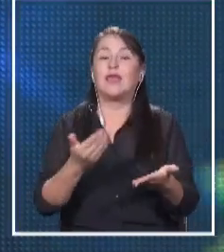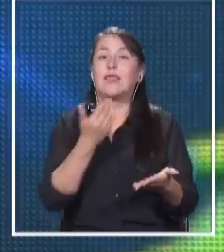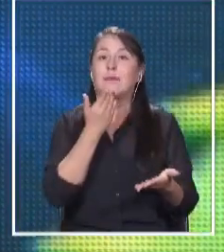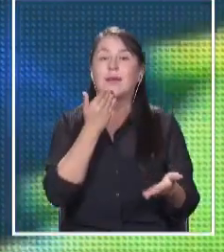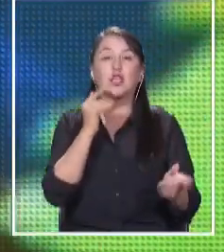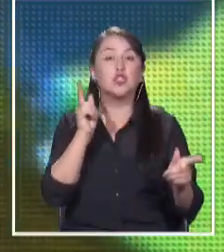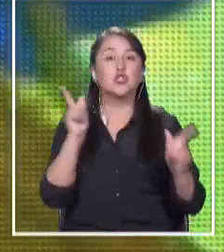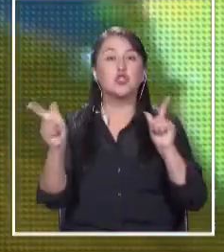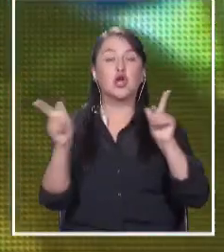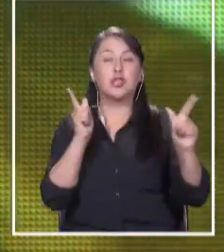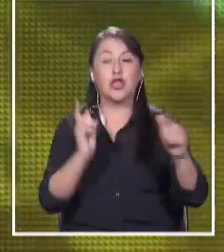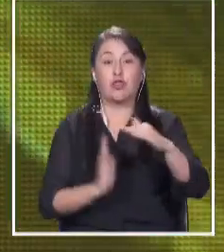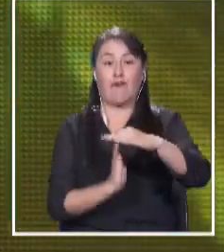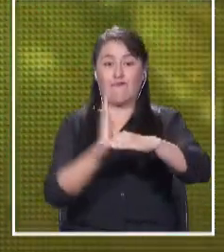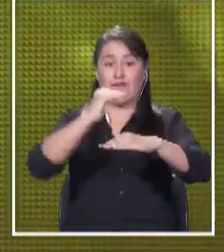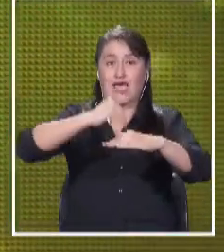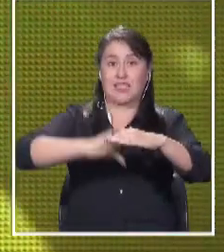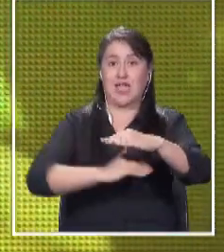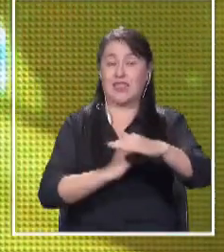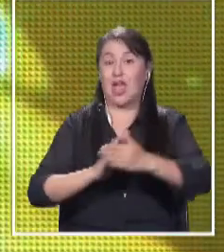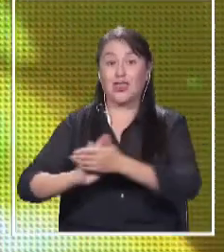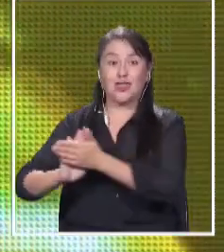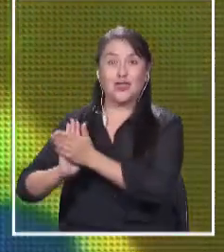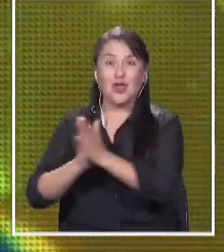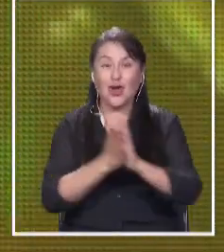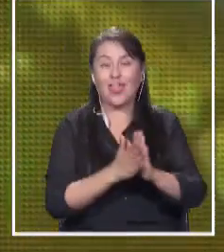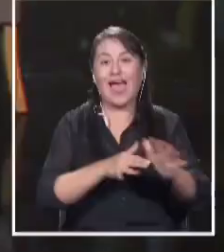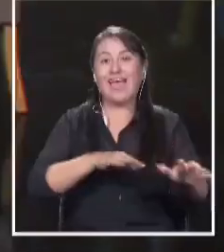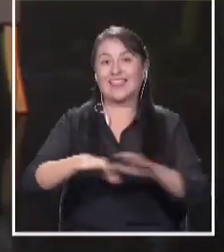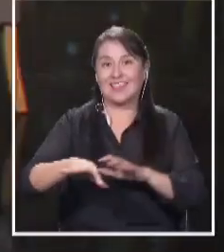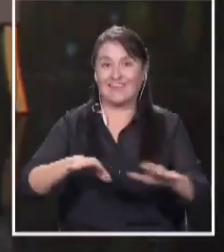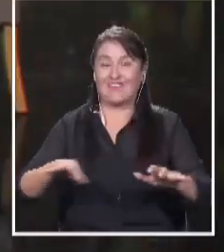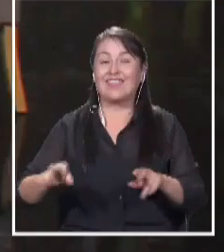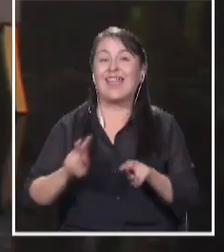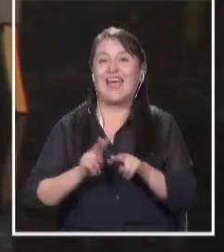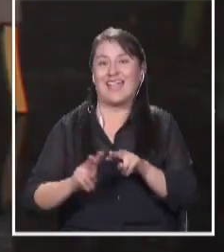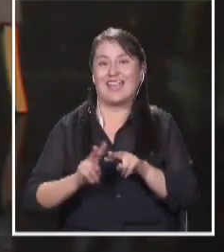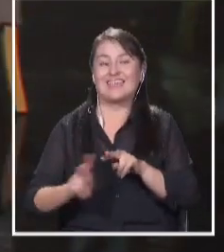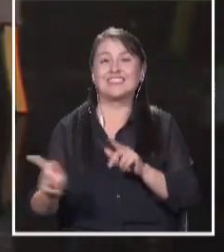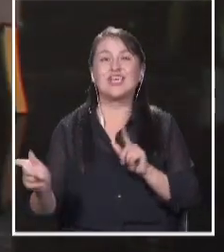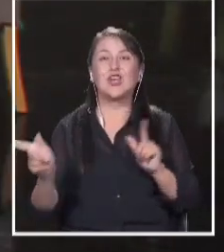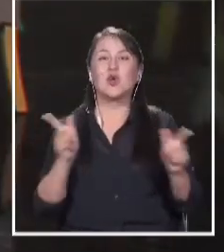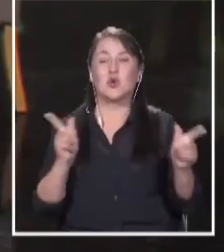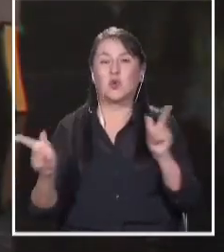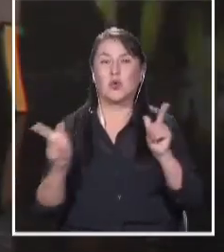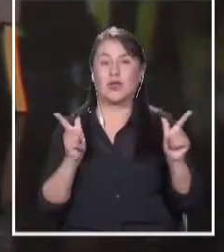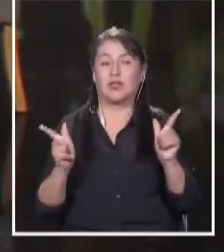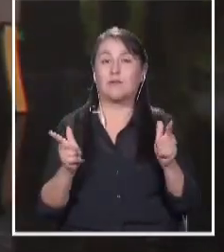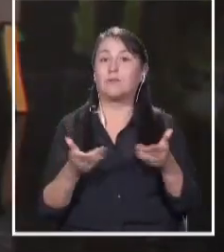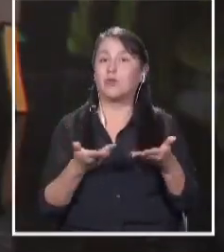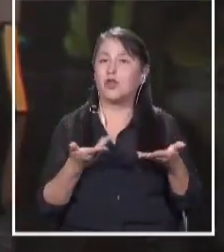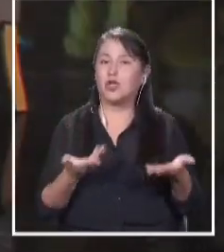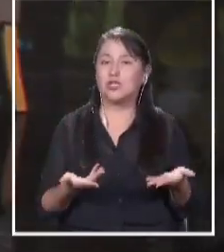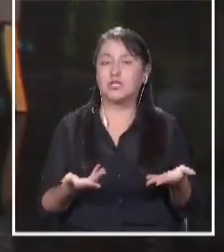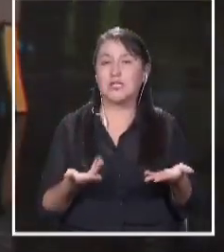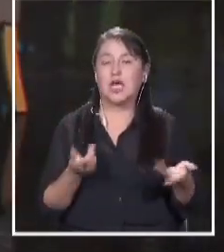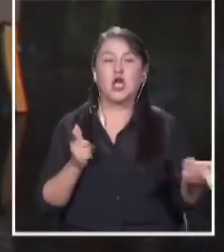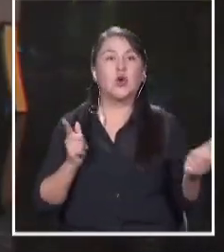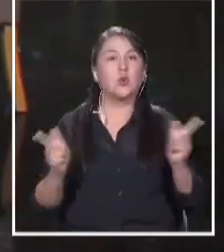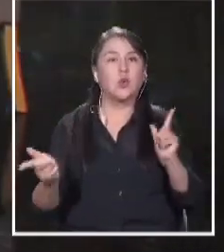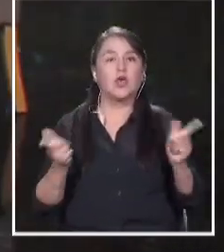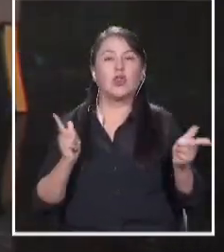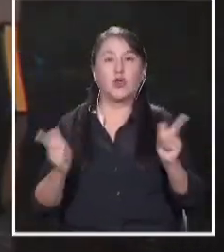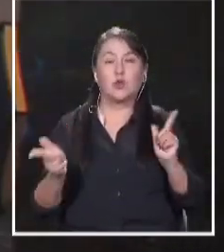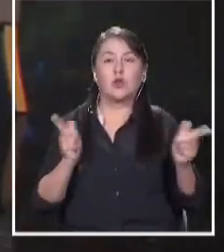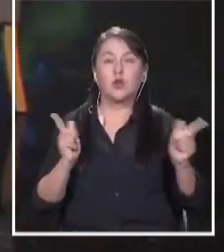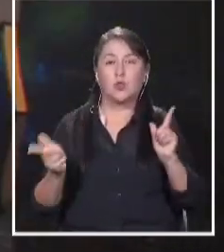de las ballenas, toda actividad que genera un humano genera un ruido. Entonces, tanto ruido que estamos introduciendo